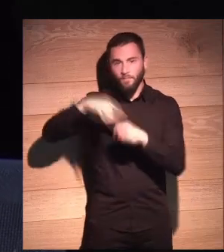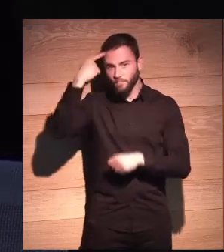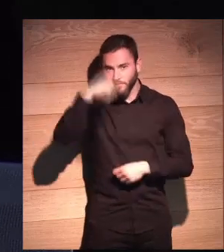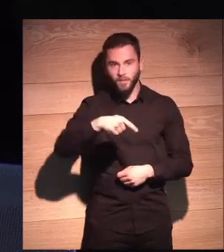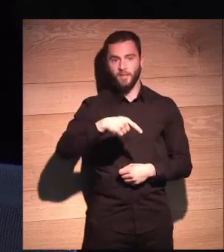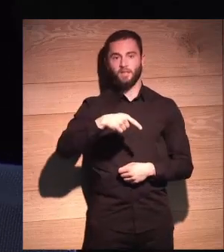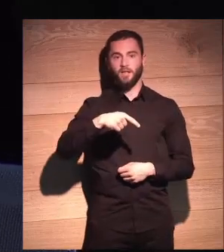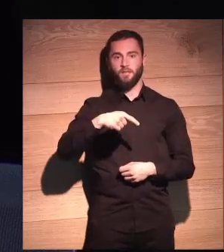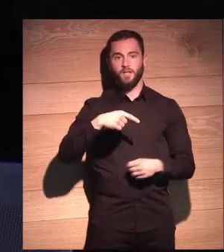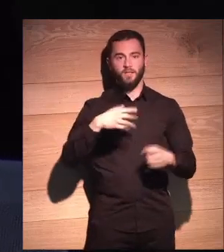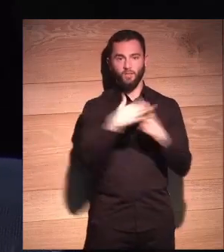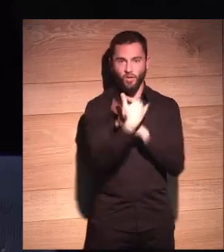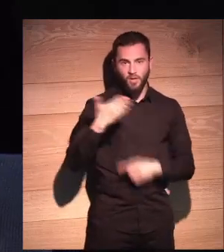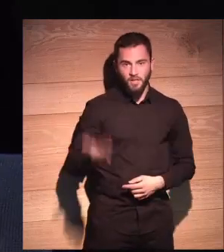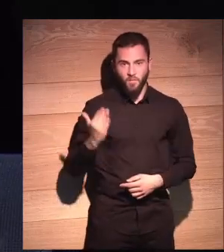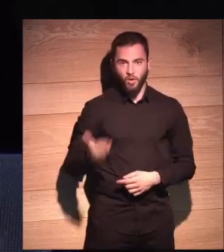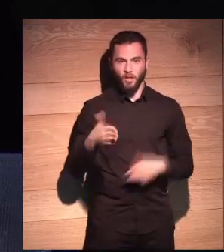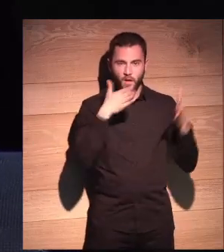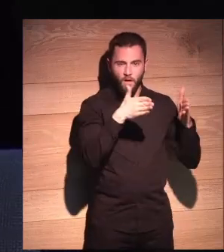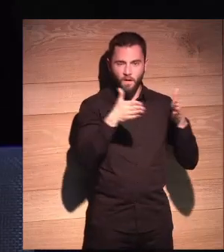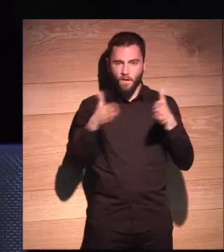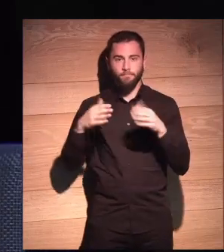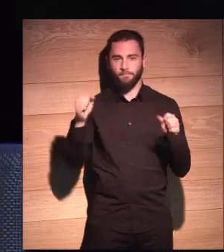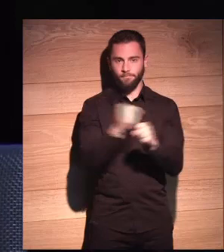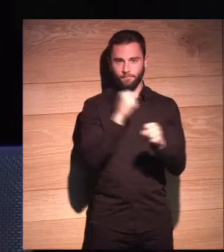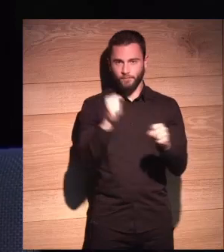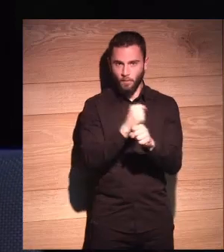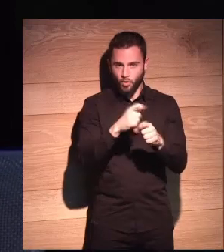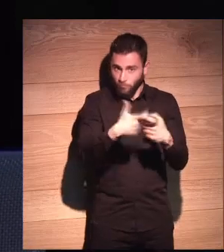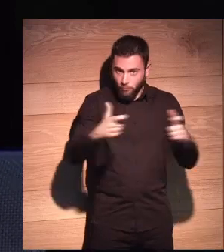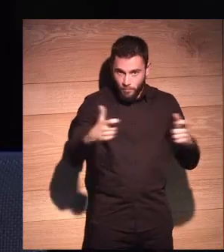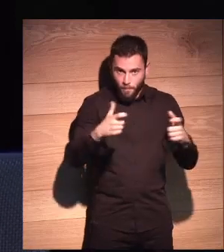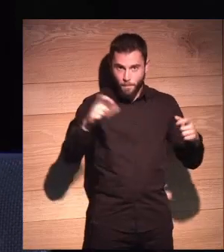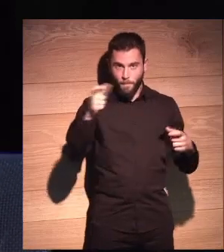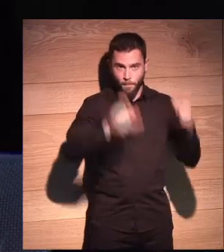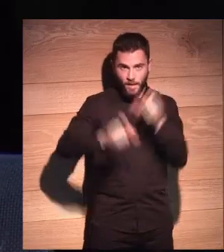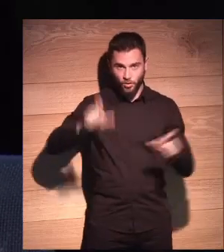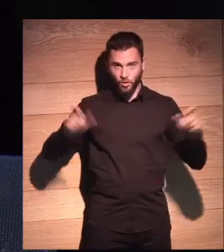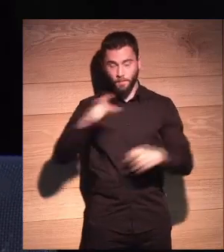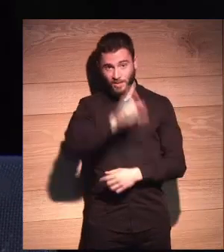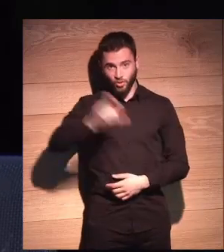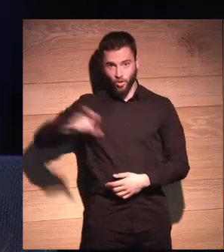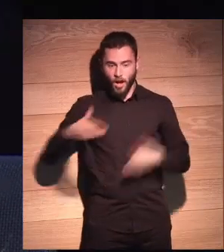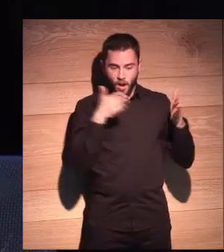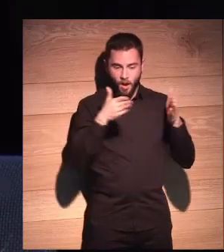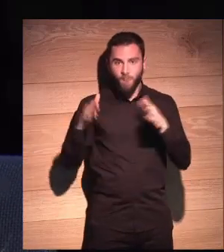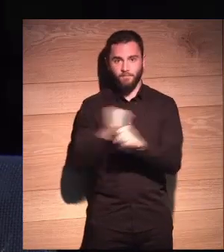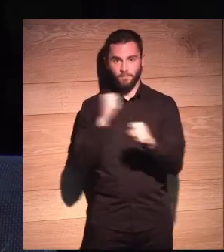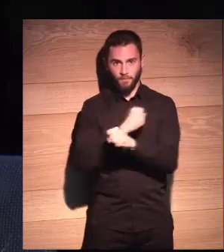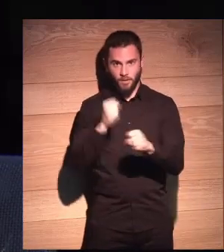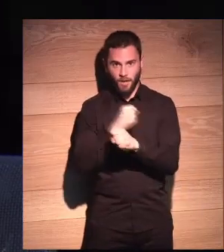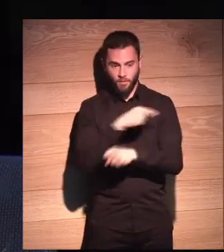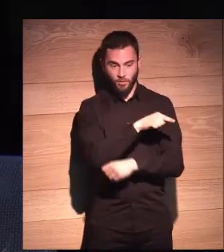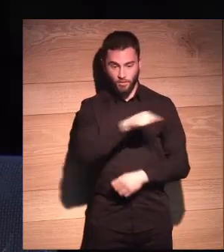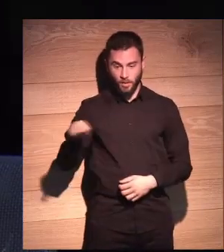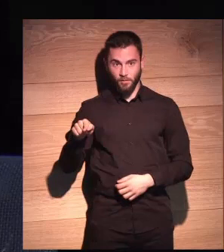vitales, realmente al final trabajamos con personas y hemos visto cómo la vida de jóvenes y de personas con edades más avanzadas ha